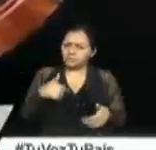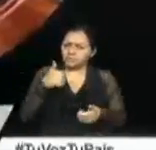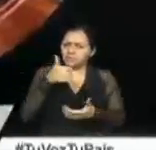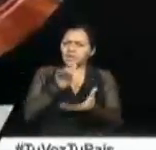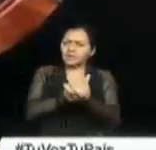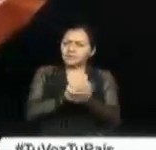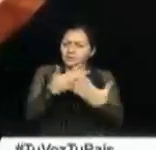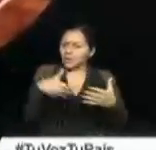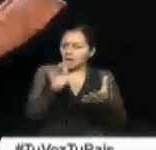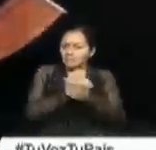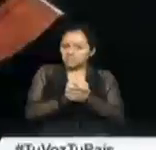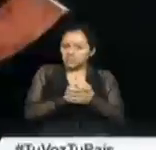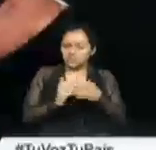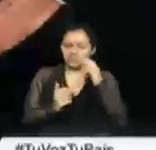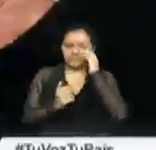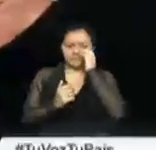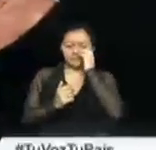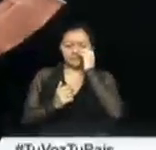casada.